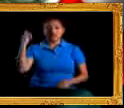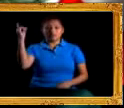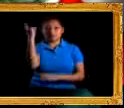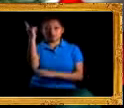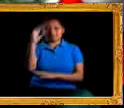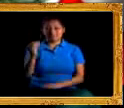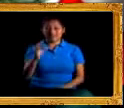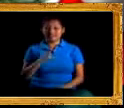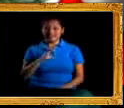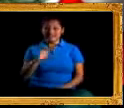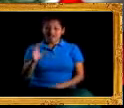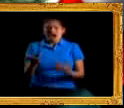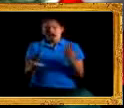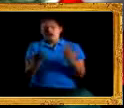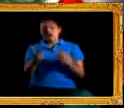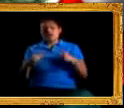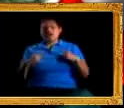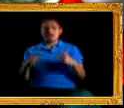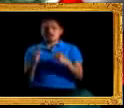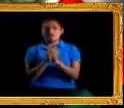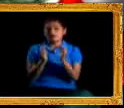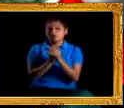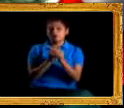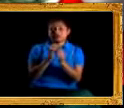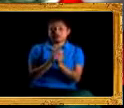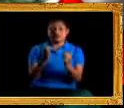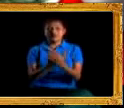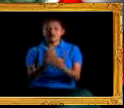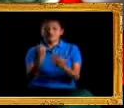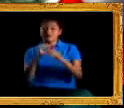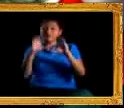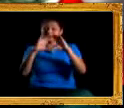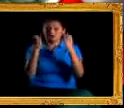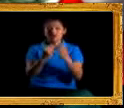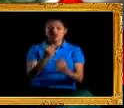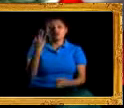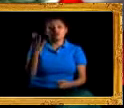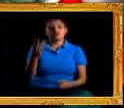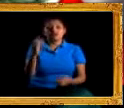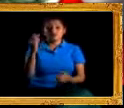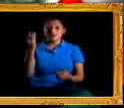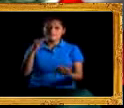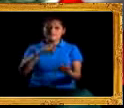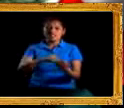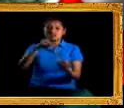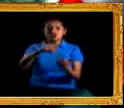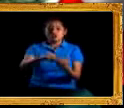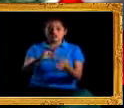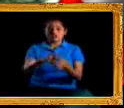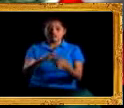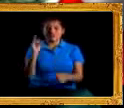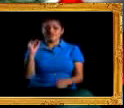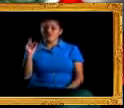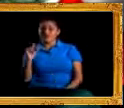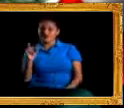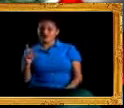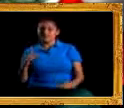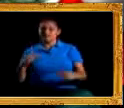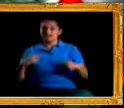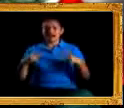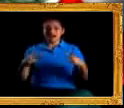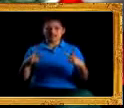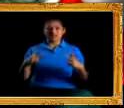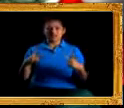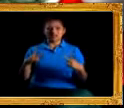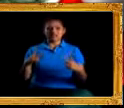aunque hay una crisis económica mundial, cuántos millones de dólares se incrementan en las divisas.